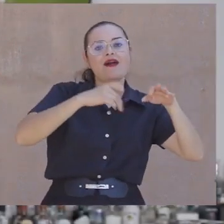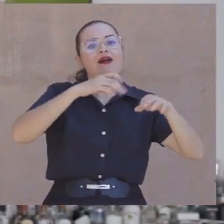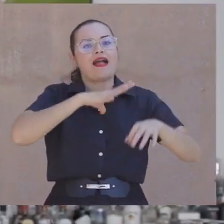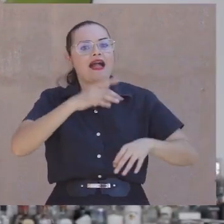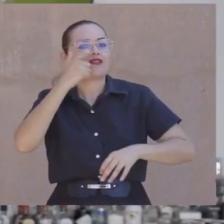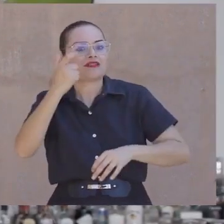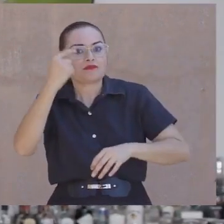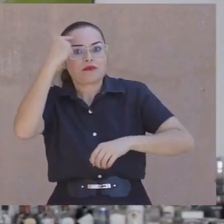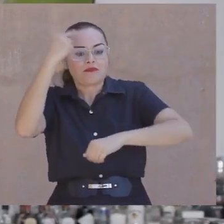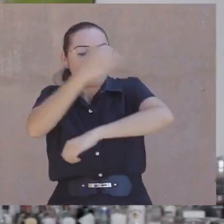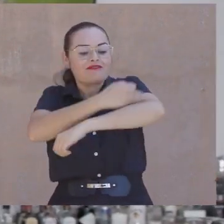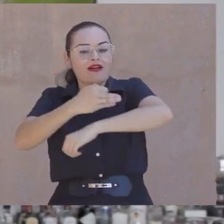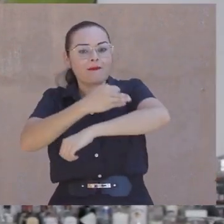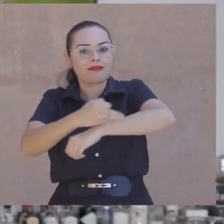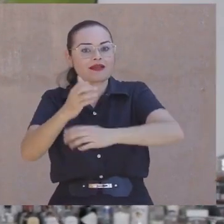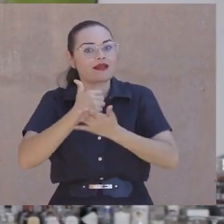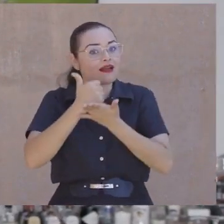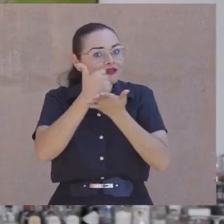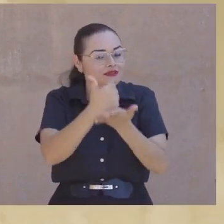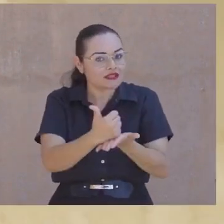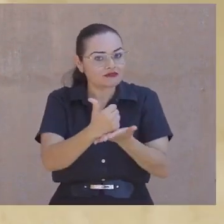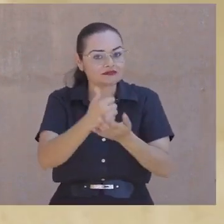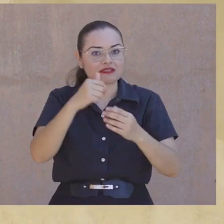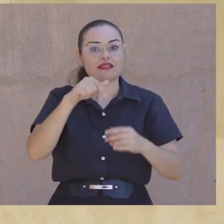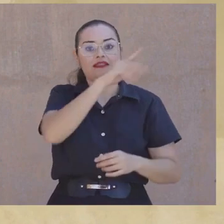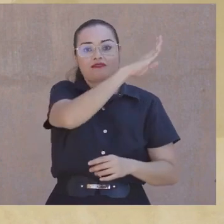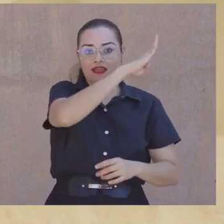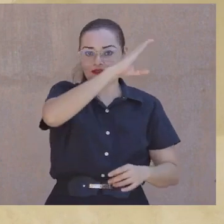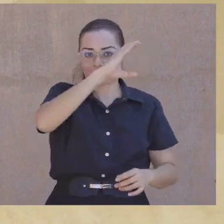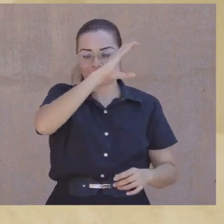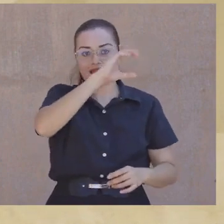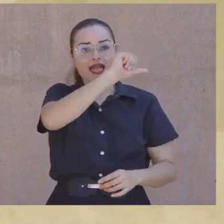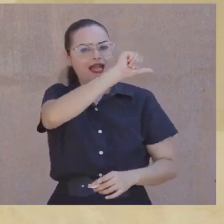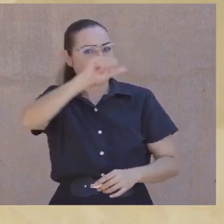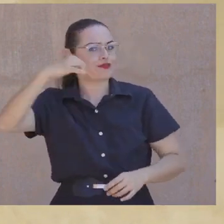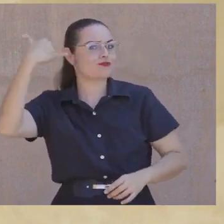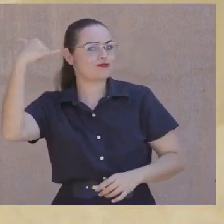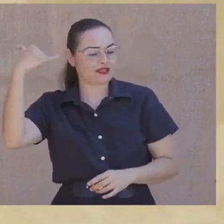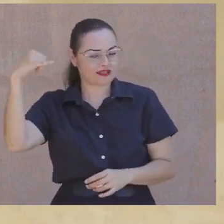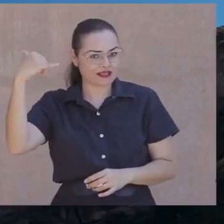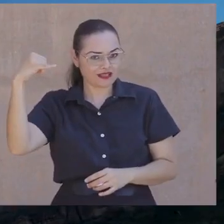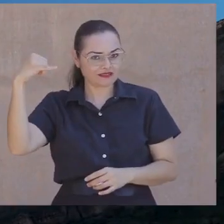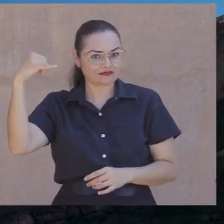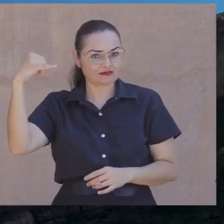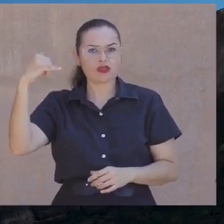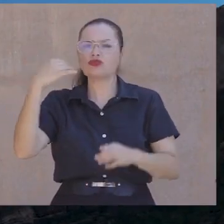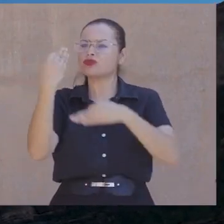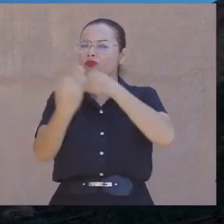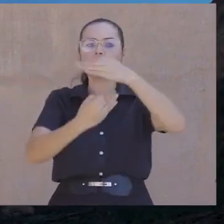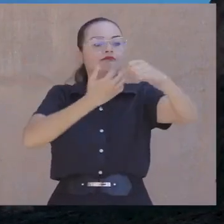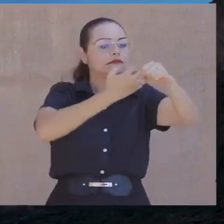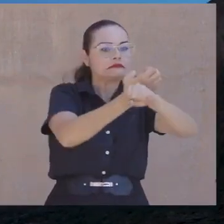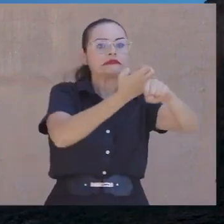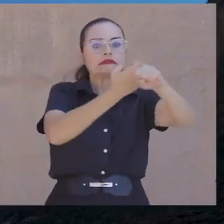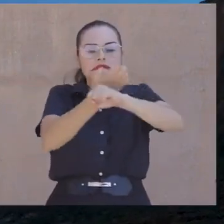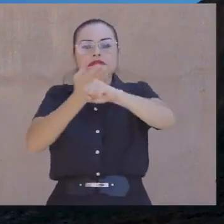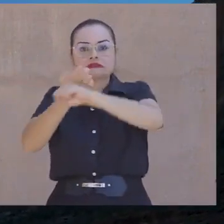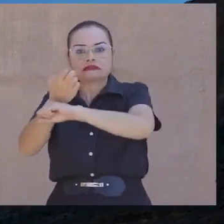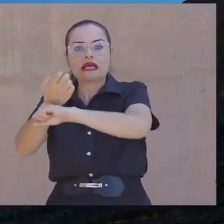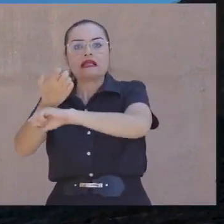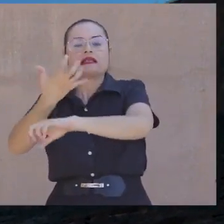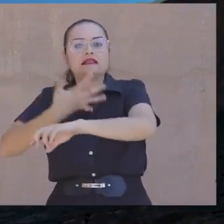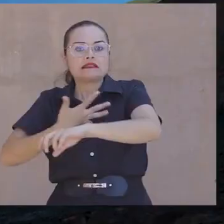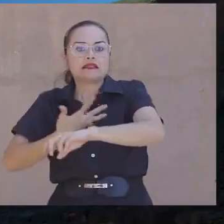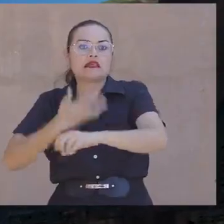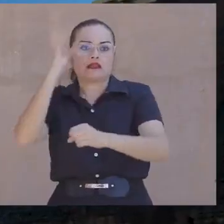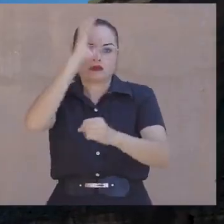bienestar para millones de familias desde la península de baja california hasta la de yucatán no hay estado que no cuente con